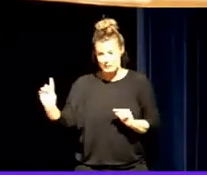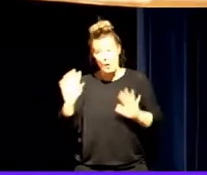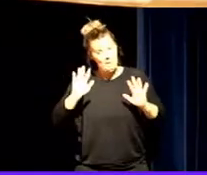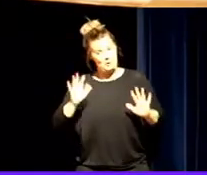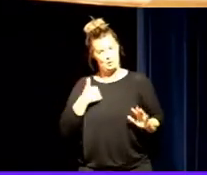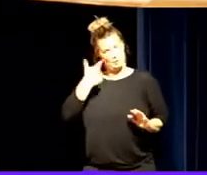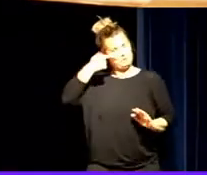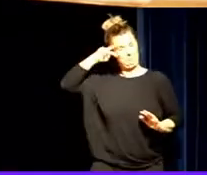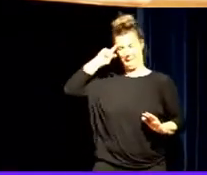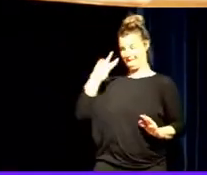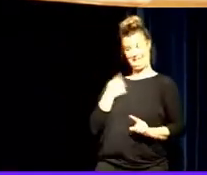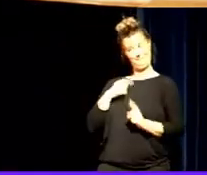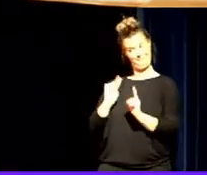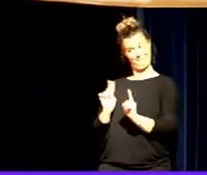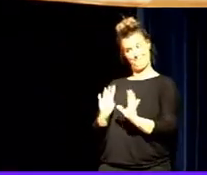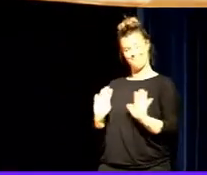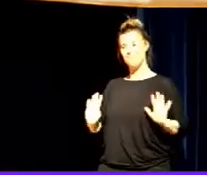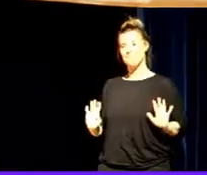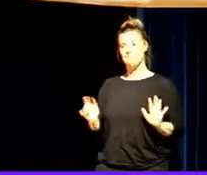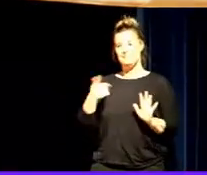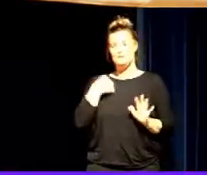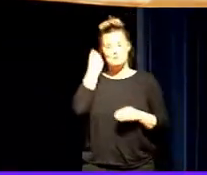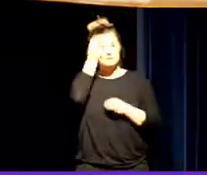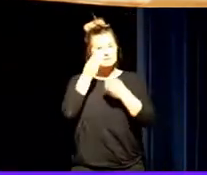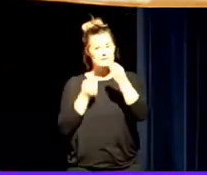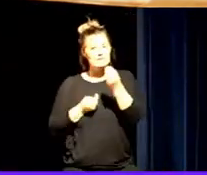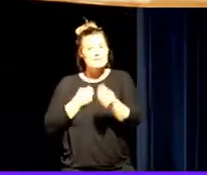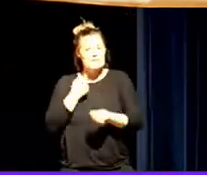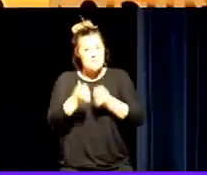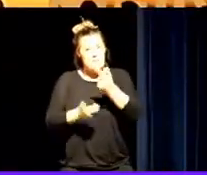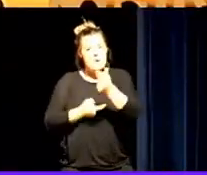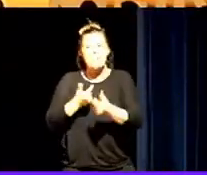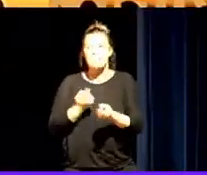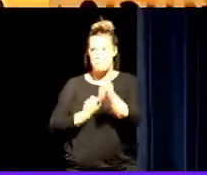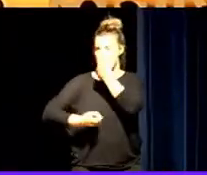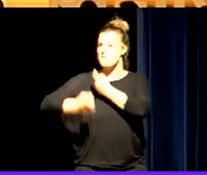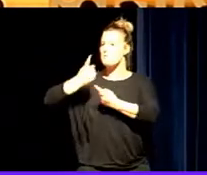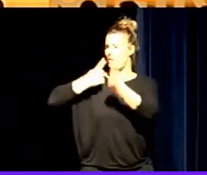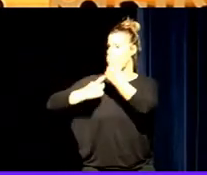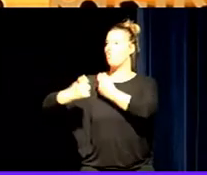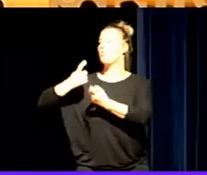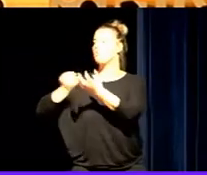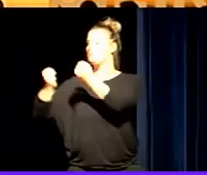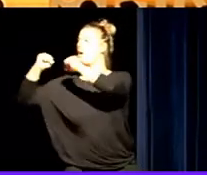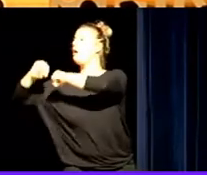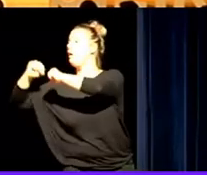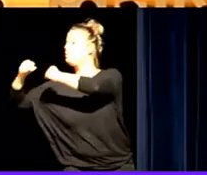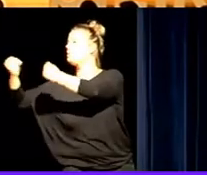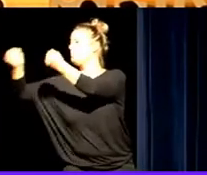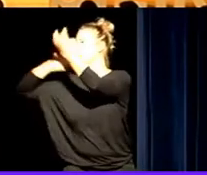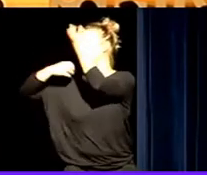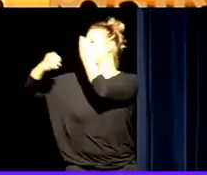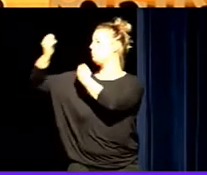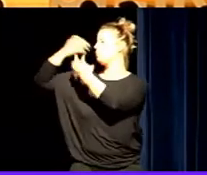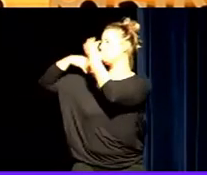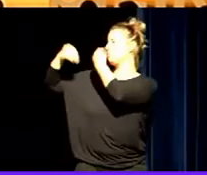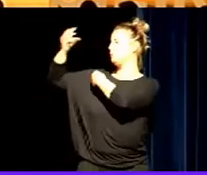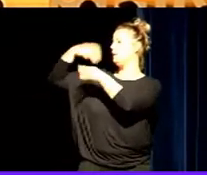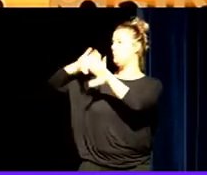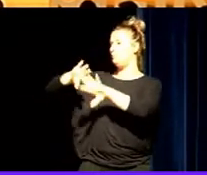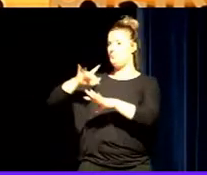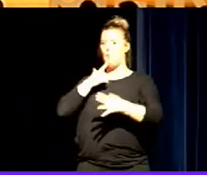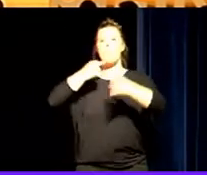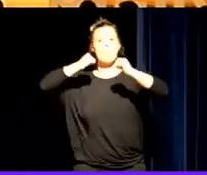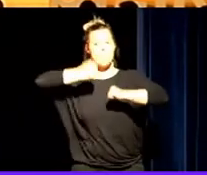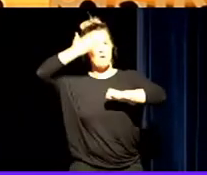experta, ¿eh? Yo creo que cada vez tienen más información adulta, pero menos maduración personal,